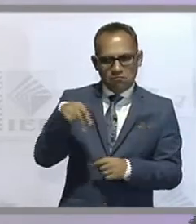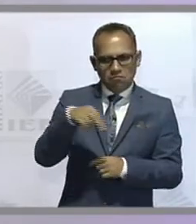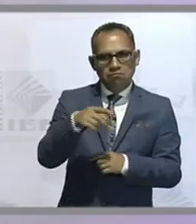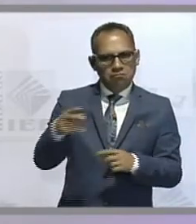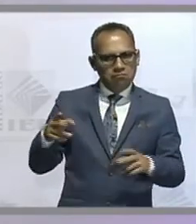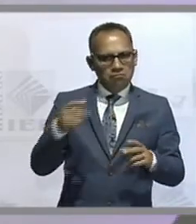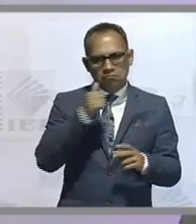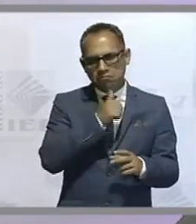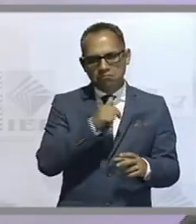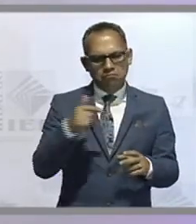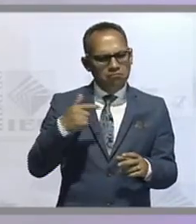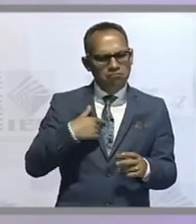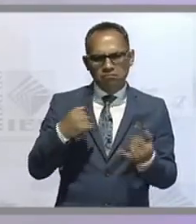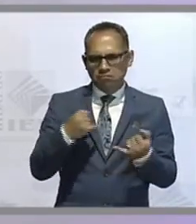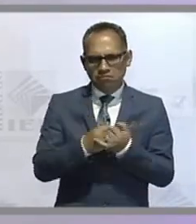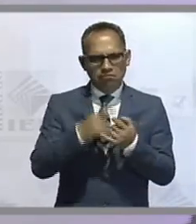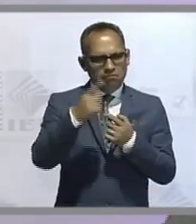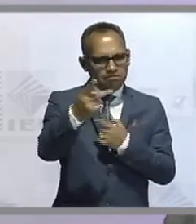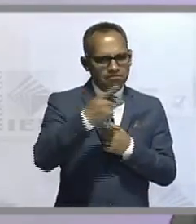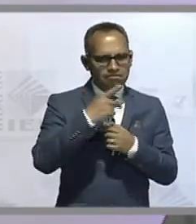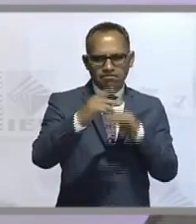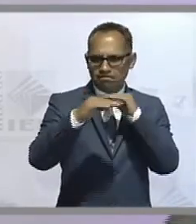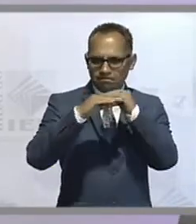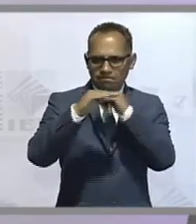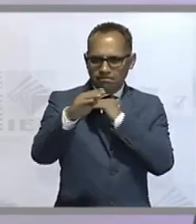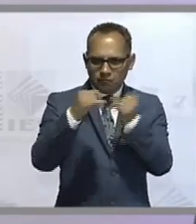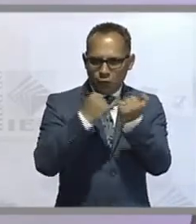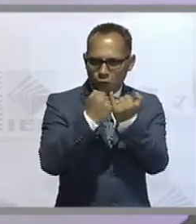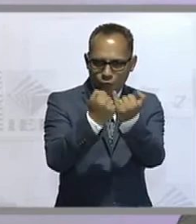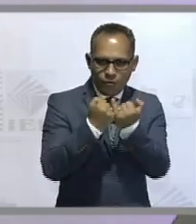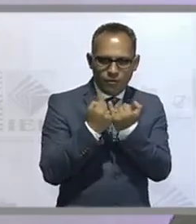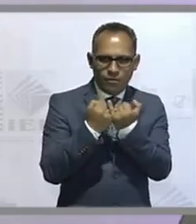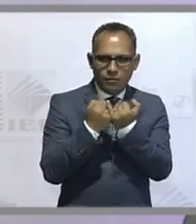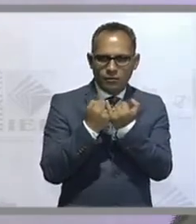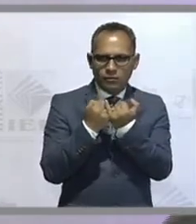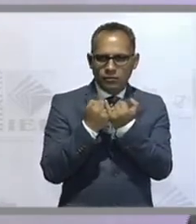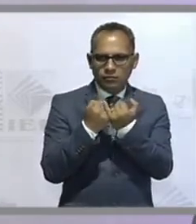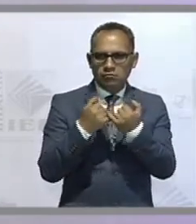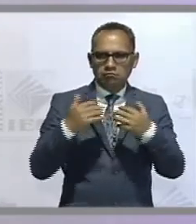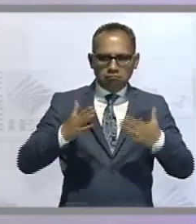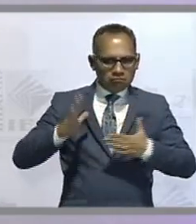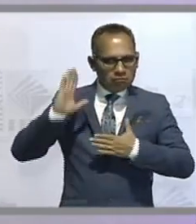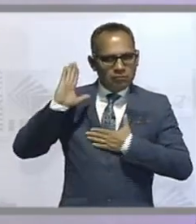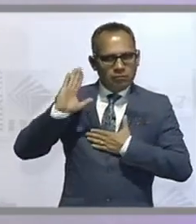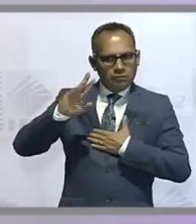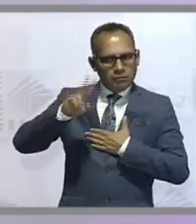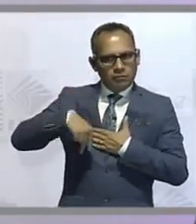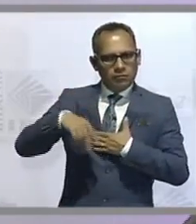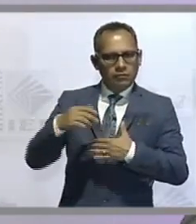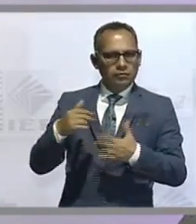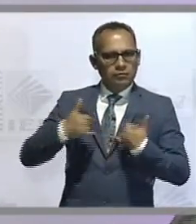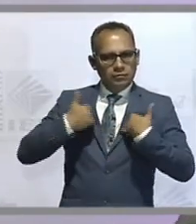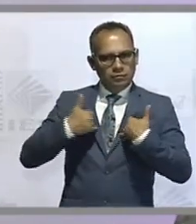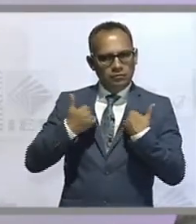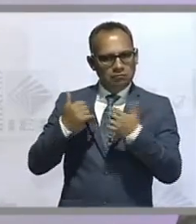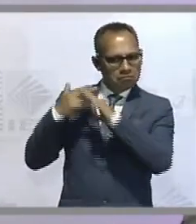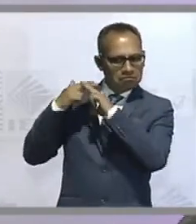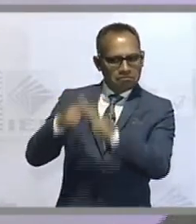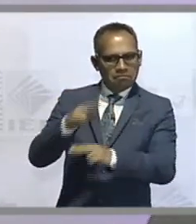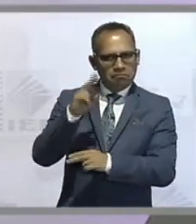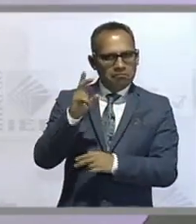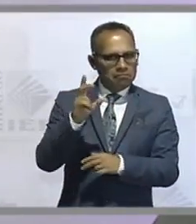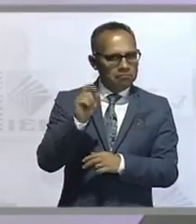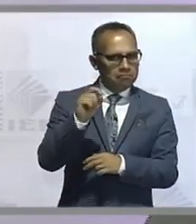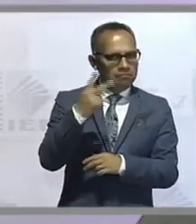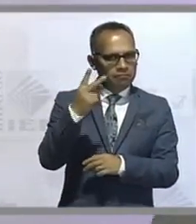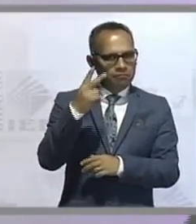lo vengo haciendo yo porque si un ciudadano igual que usted es comprometido con los jóvenes desde hace más de 22 años quiero decirles que